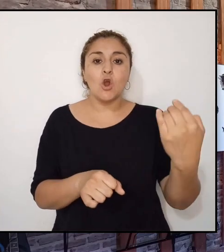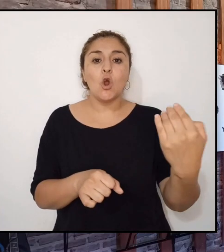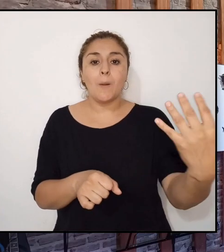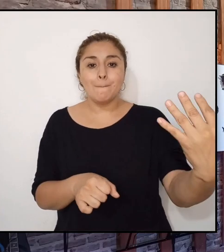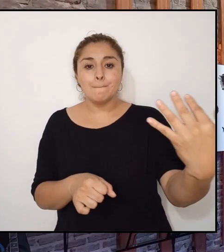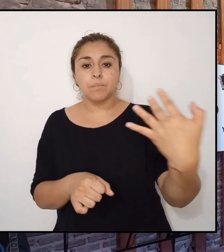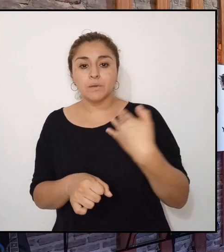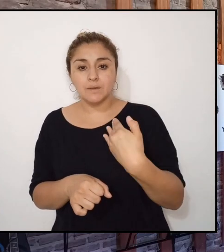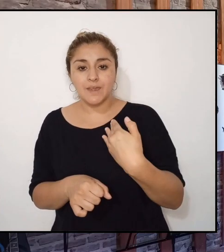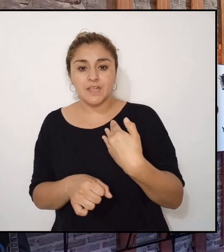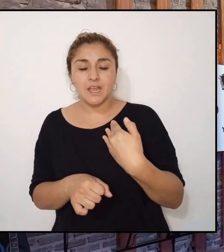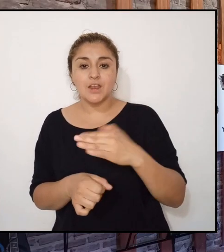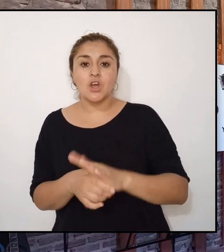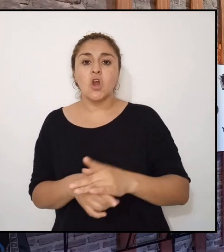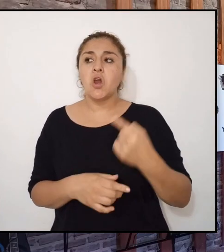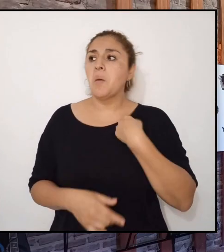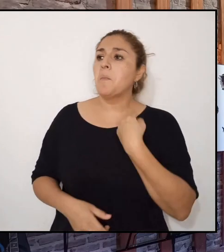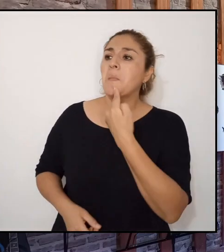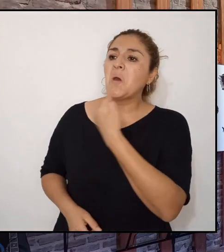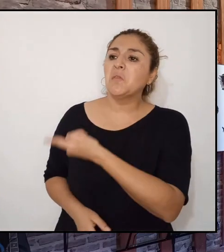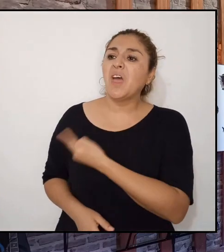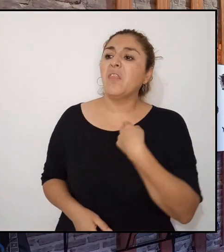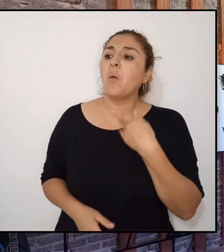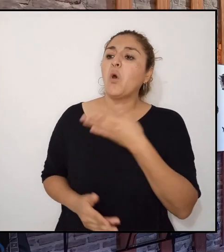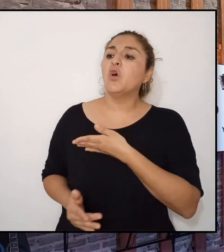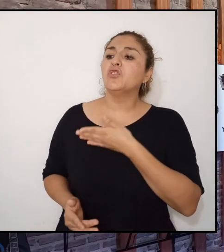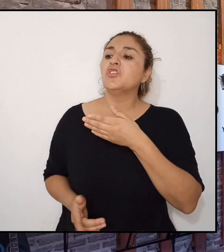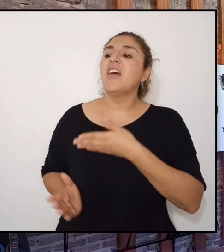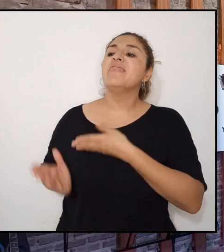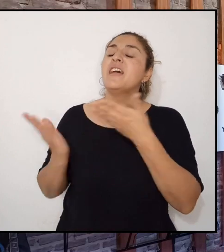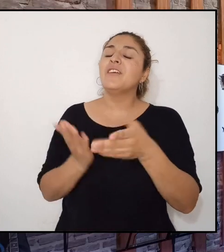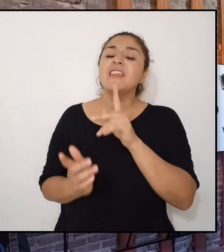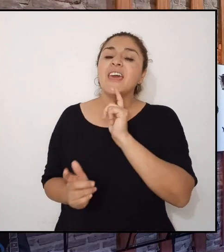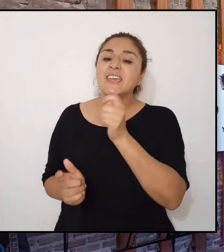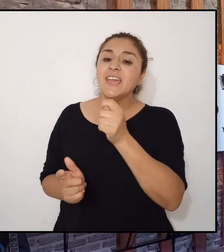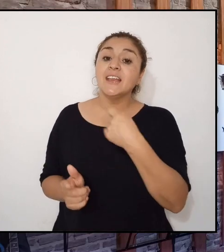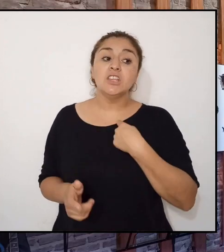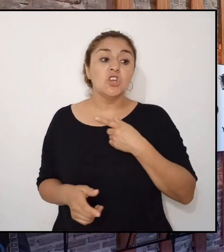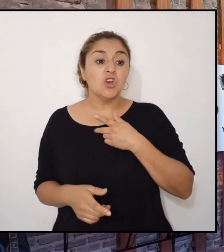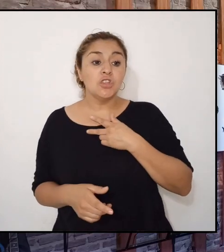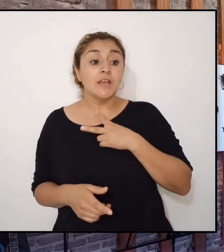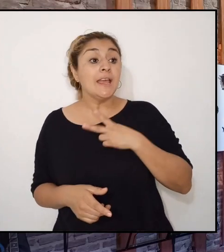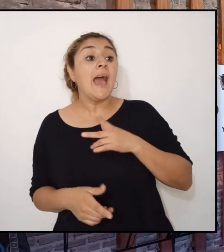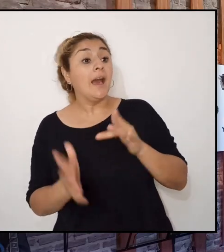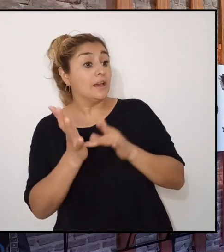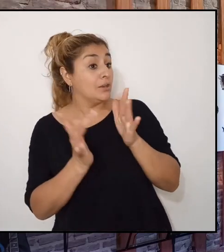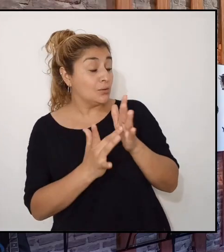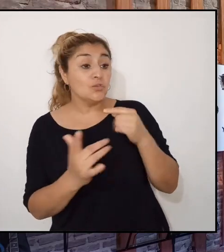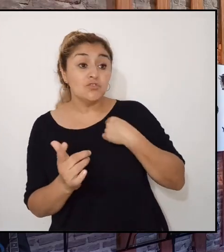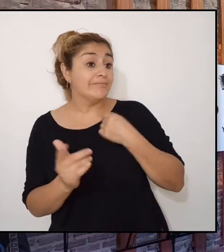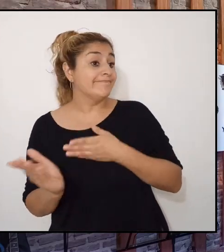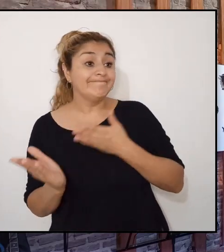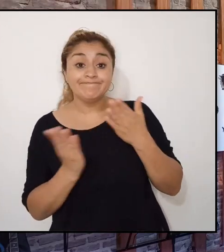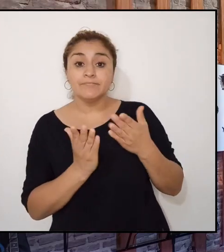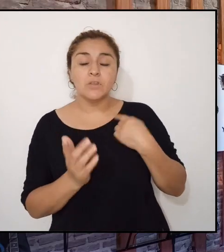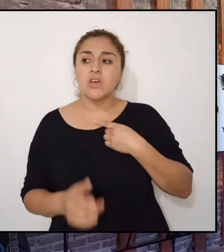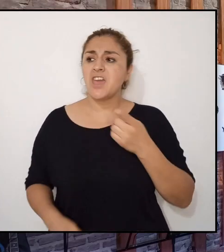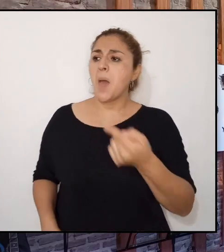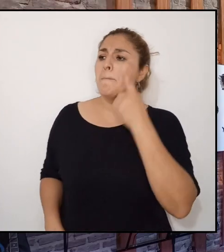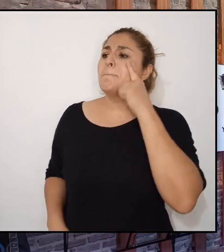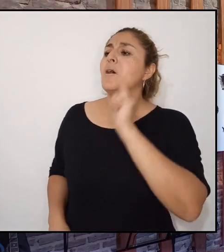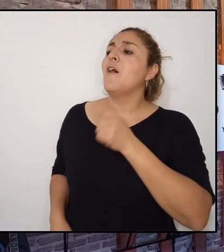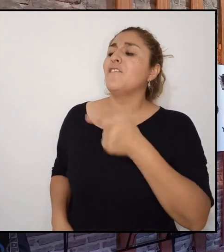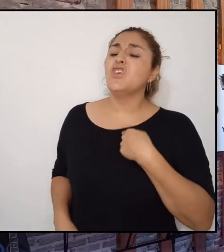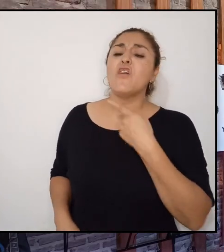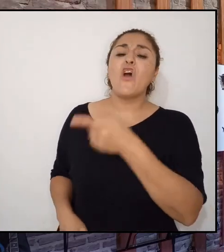servís? Dijo: a Cristo, soy cristiano. Le dijeron: te prohibimos que hables de Cristo, porque